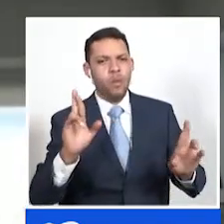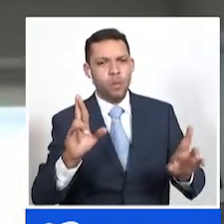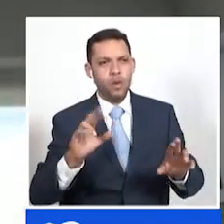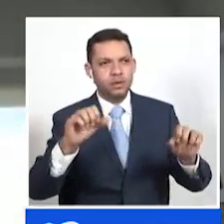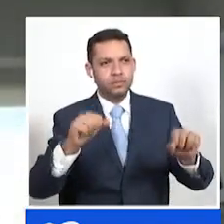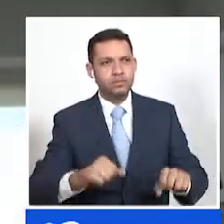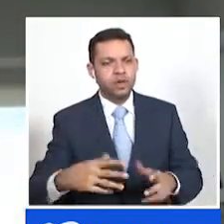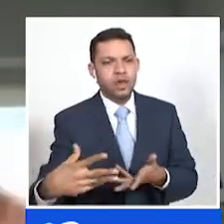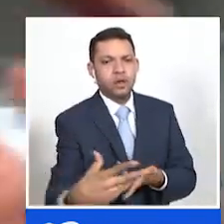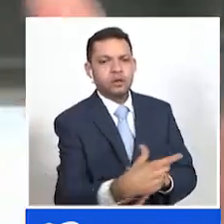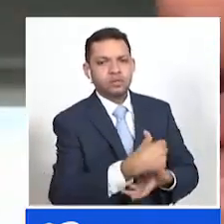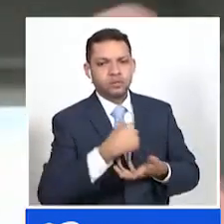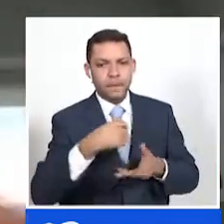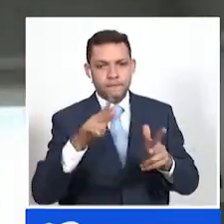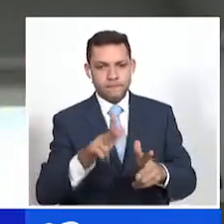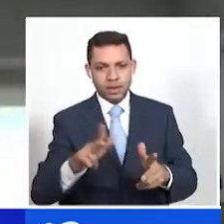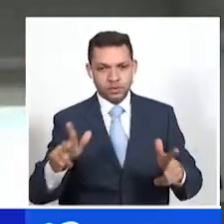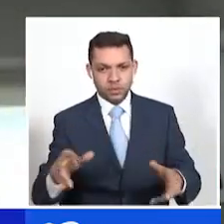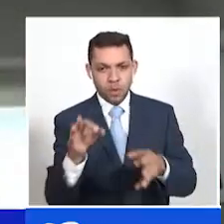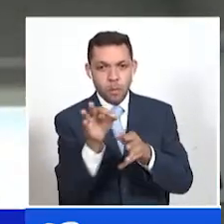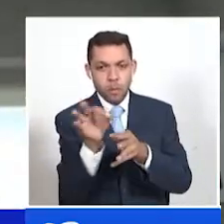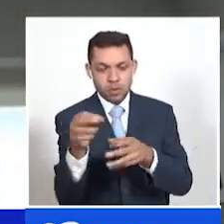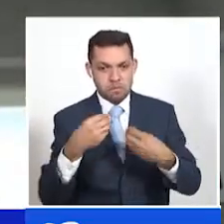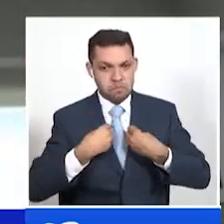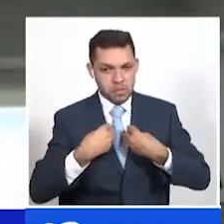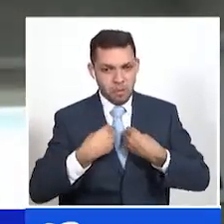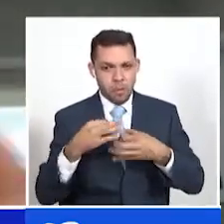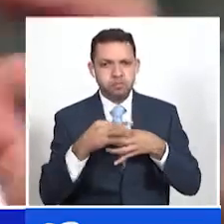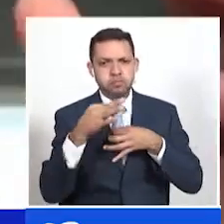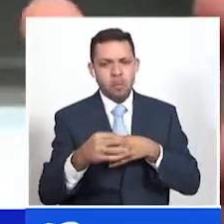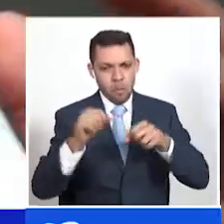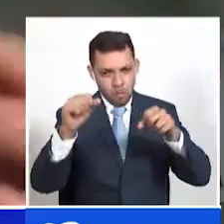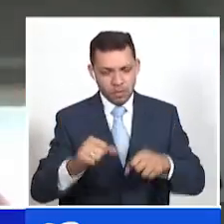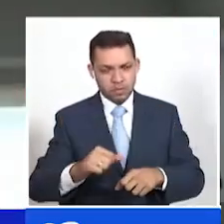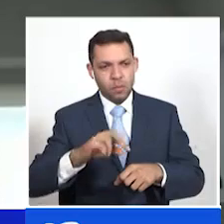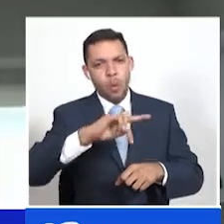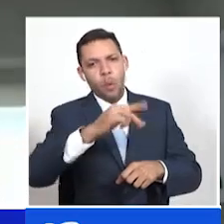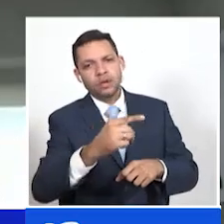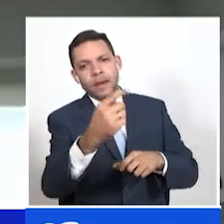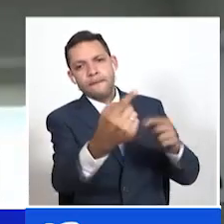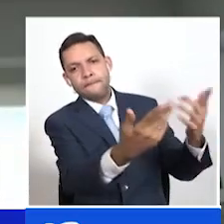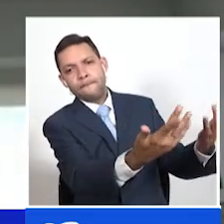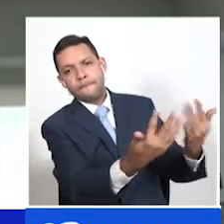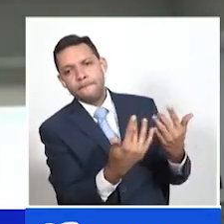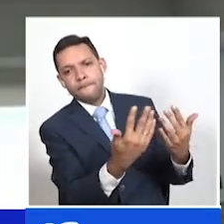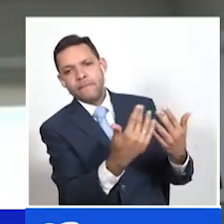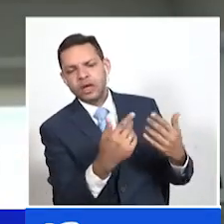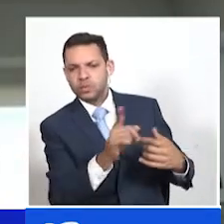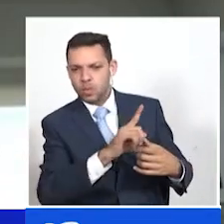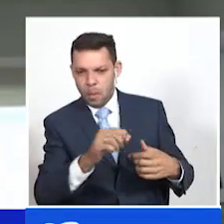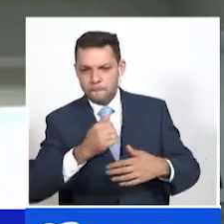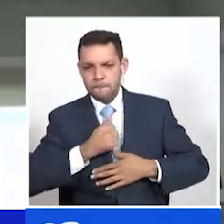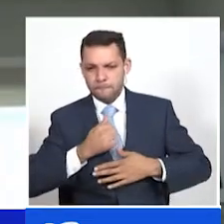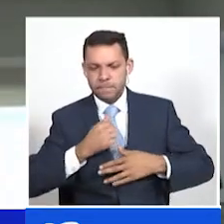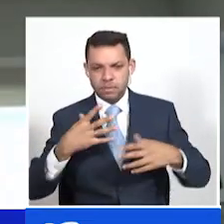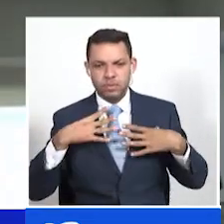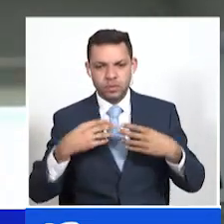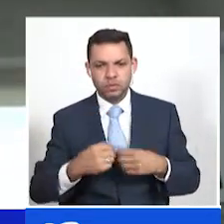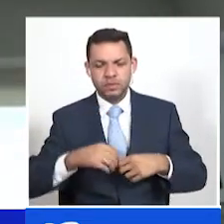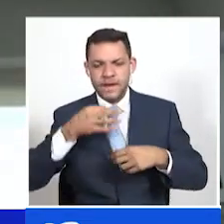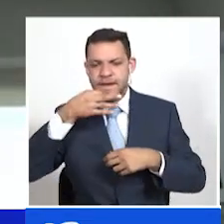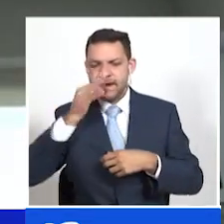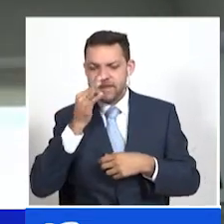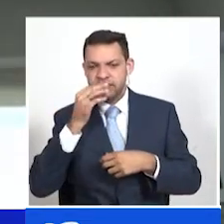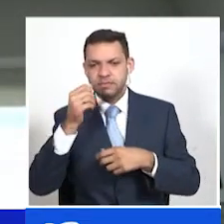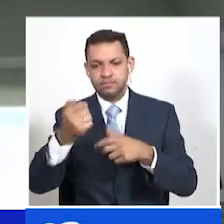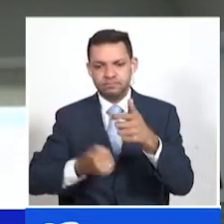con personas de nuestras zonas, de nuestros municipios y de nuestras veredas, y que no haya pues una demanda de personas o de recolectores de café de